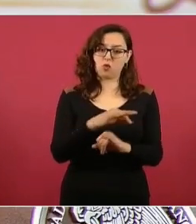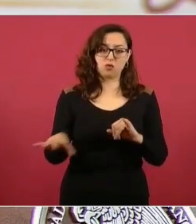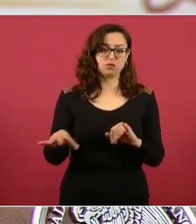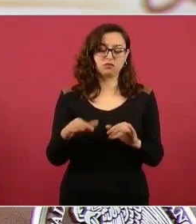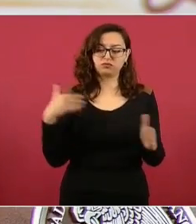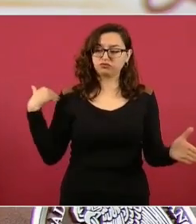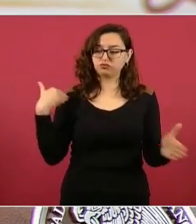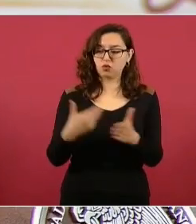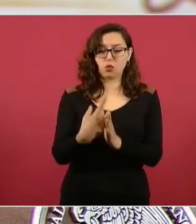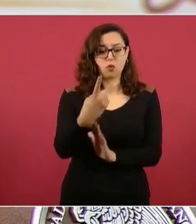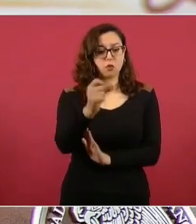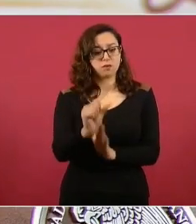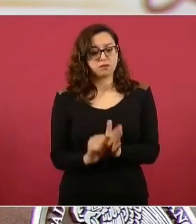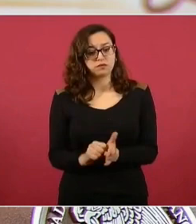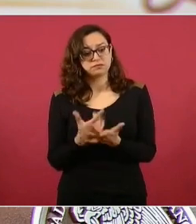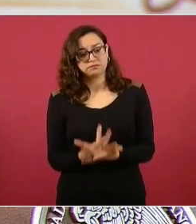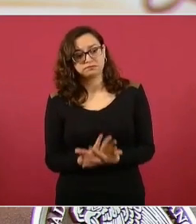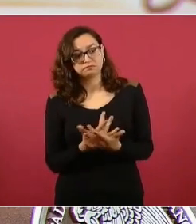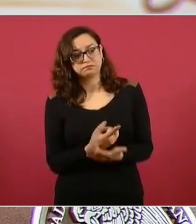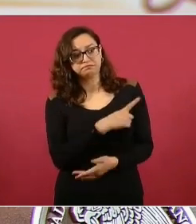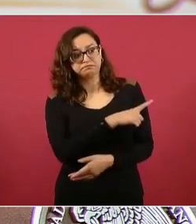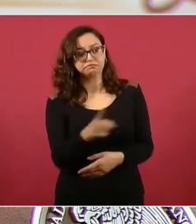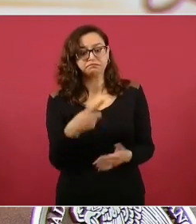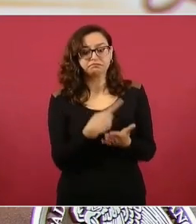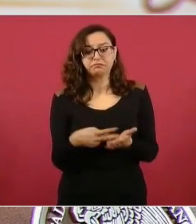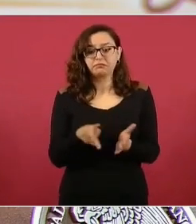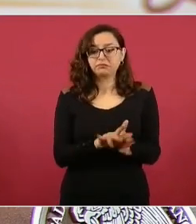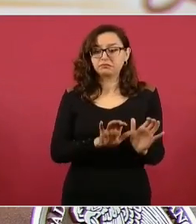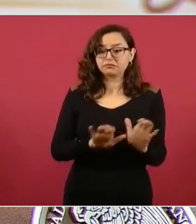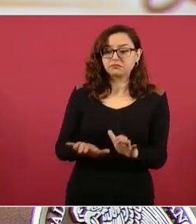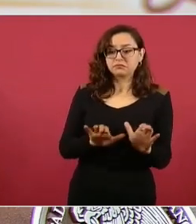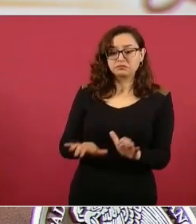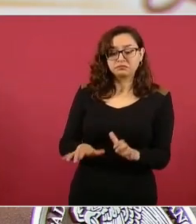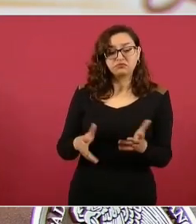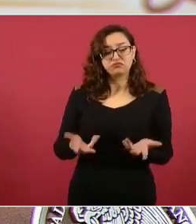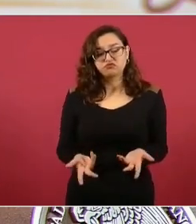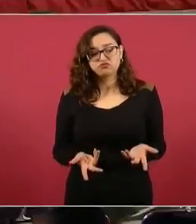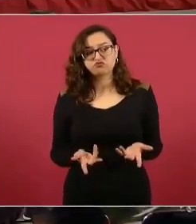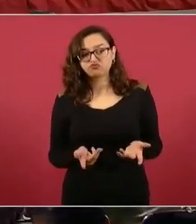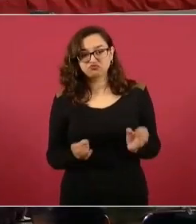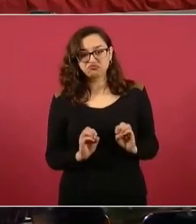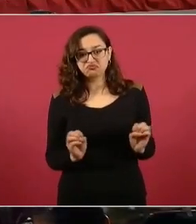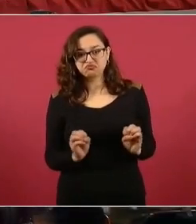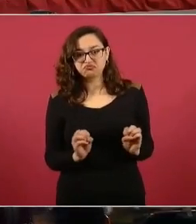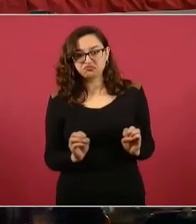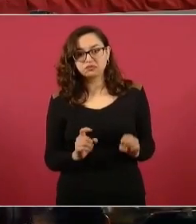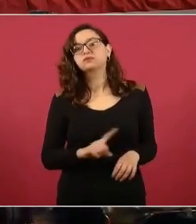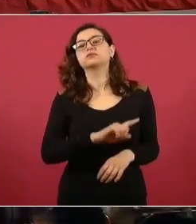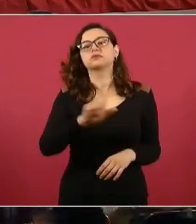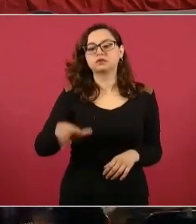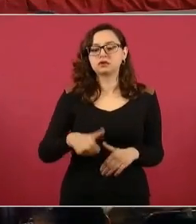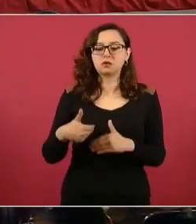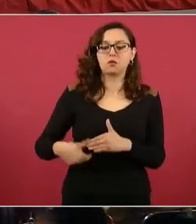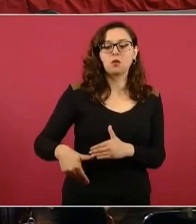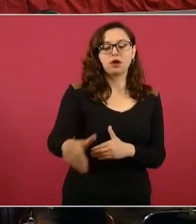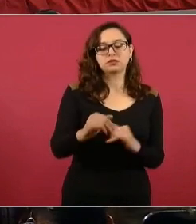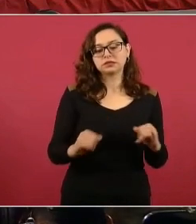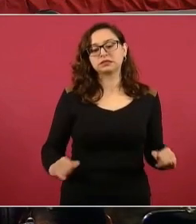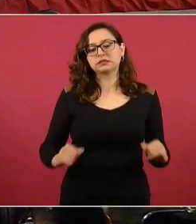manera independiente para que nosotros hemos paso a una tercera convocatoria si podemos pasar a la